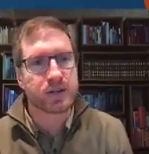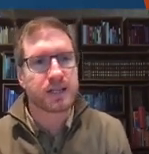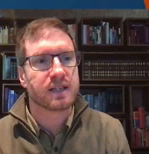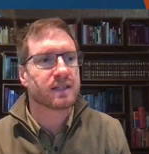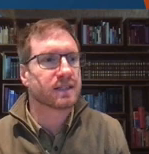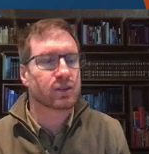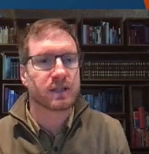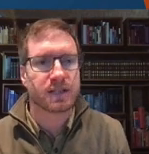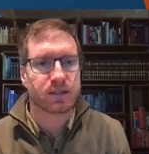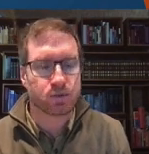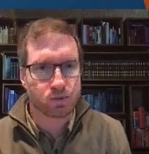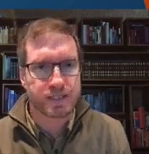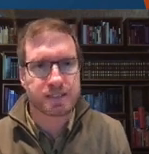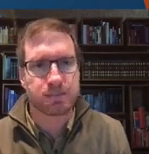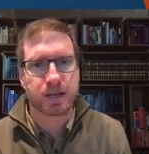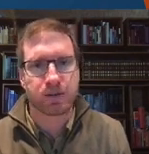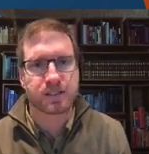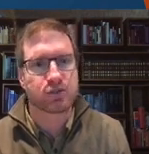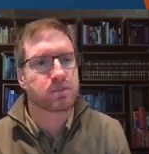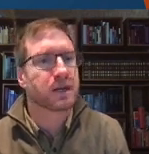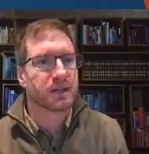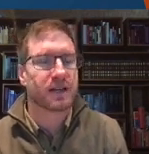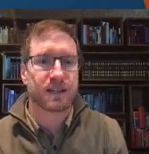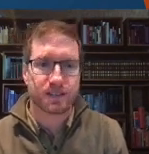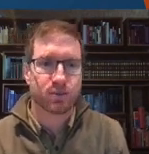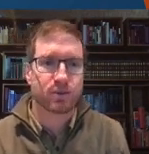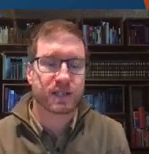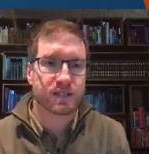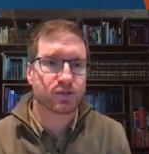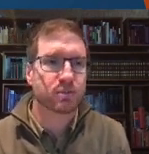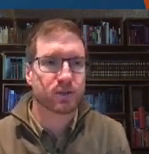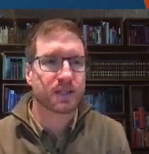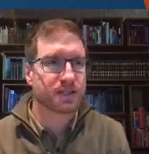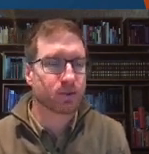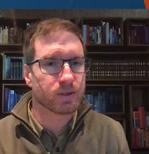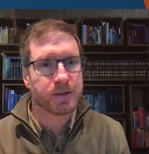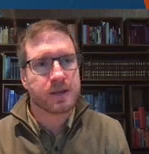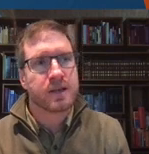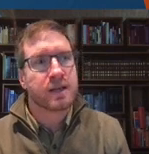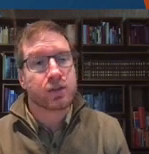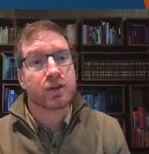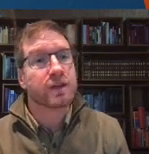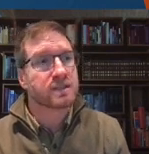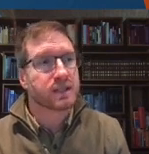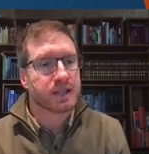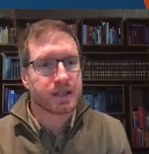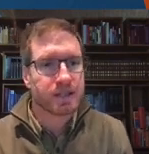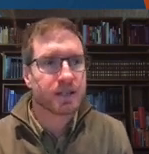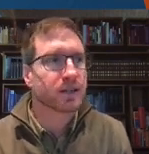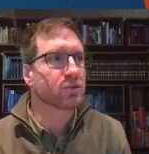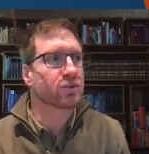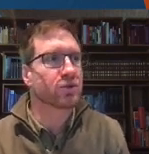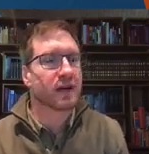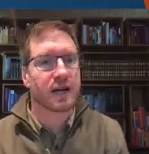asesor regional de Salud Mental y Uso de Sustancias para la Organización Panamericana de la Salud, Organización Mundial de la Salud. Yo les voy a